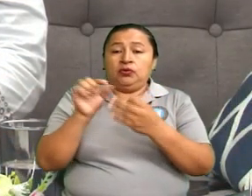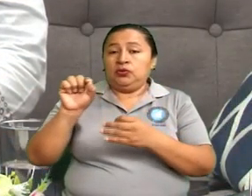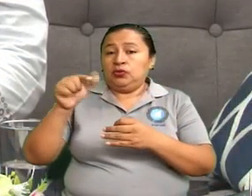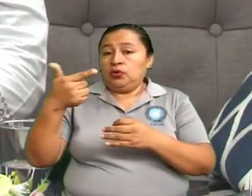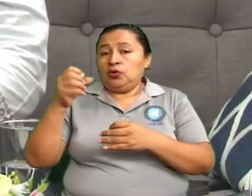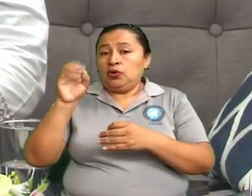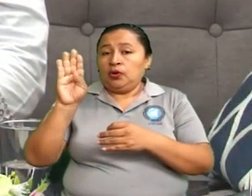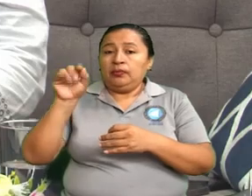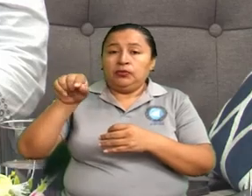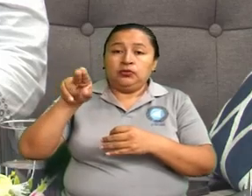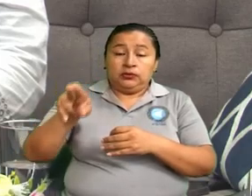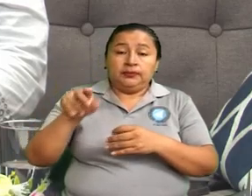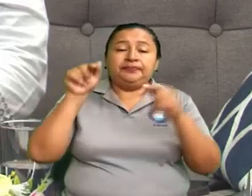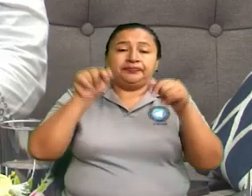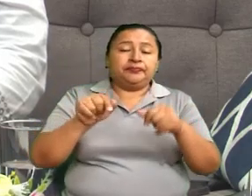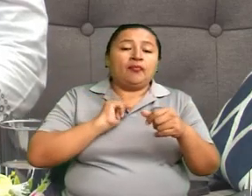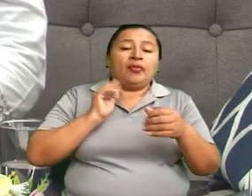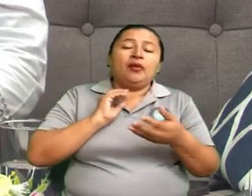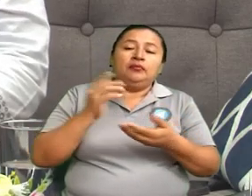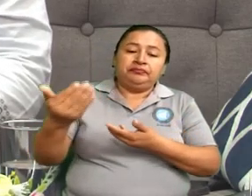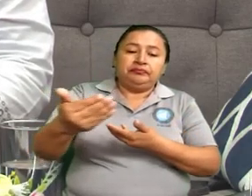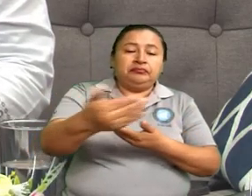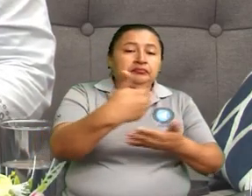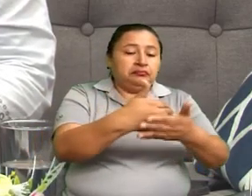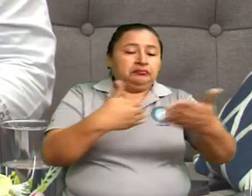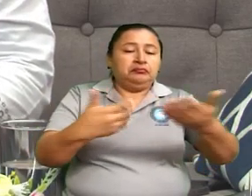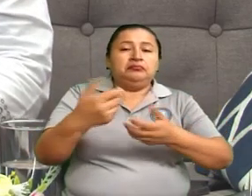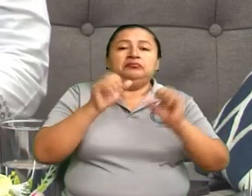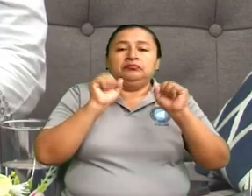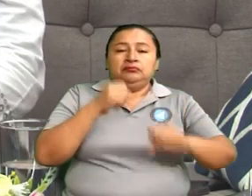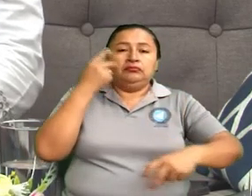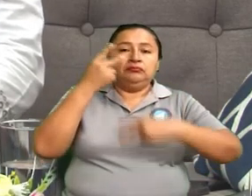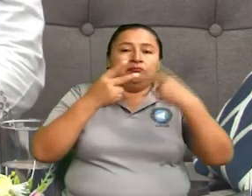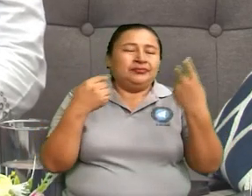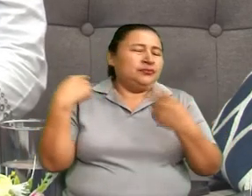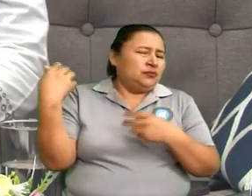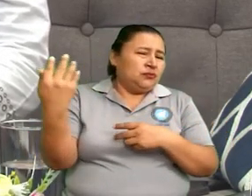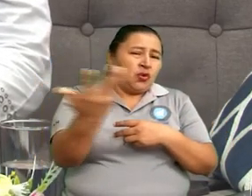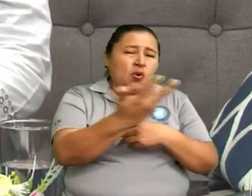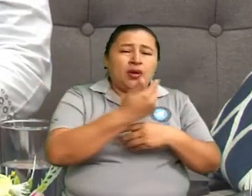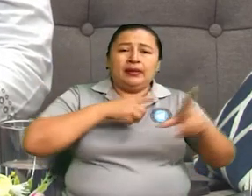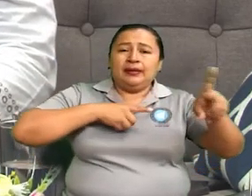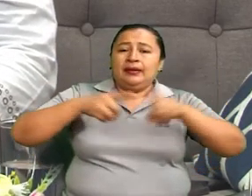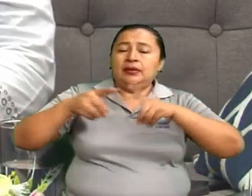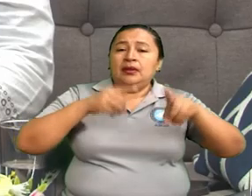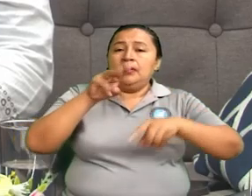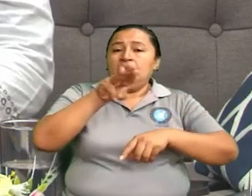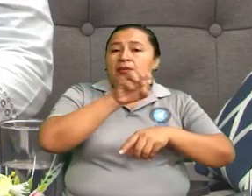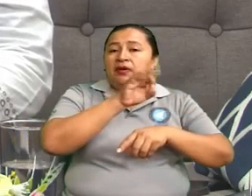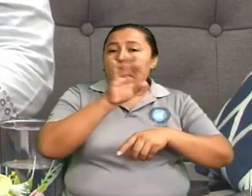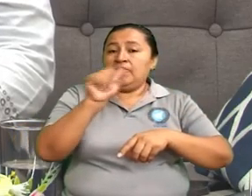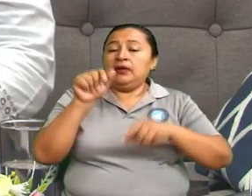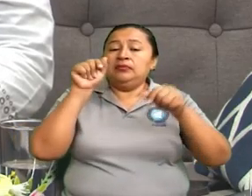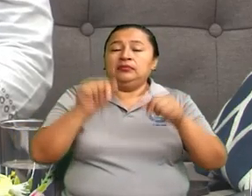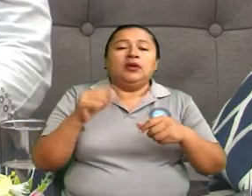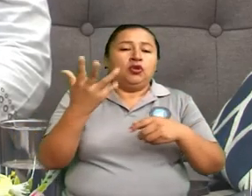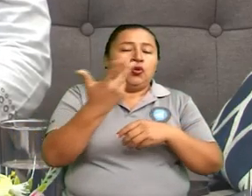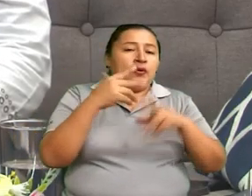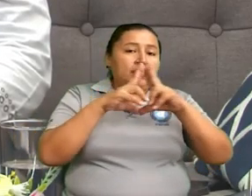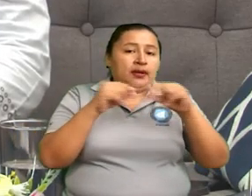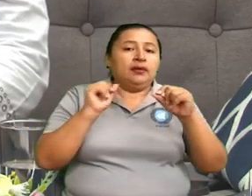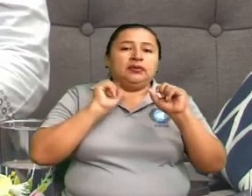Entonces, ahí estamos nosotros recepcionando y también pueden visitar todas las delegaciones del MEFCA en nuestro territorio nacional,